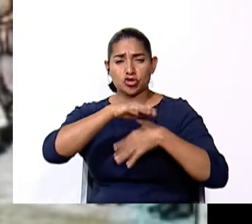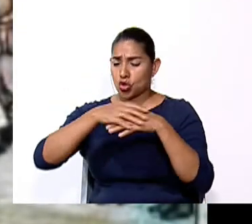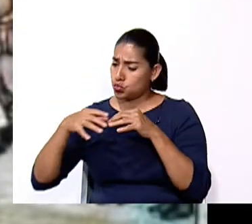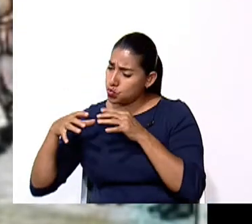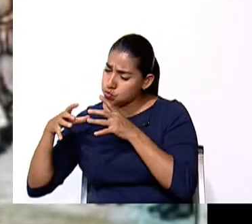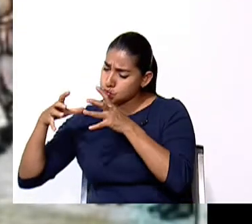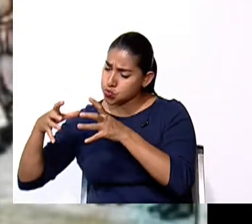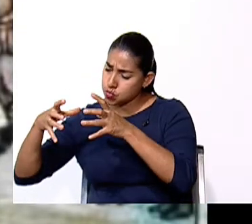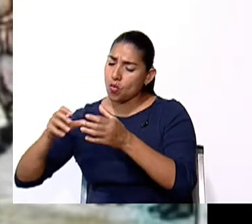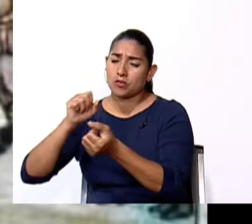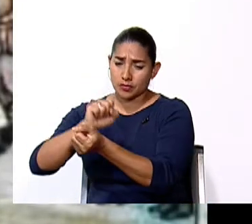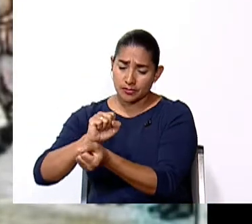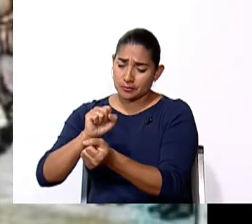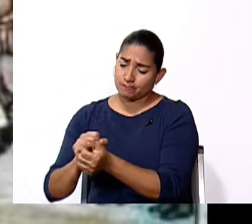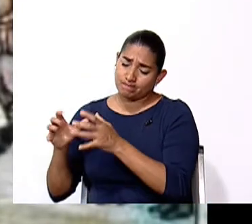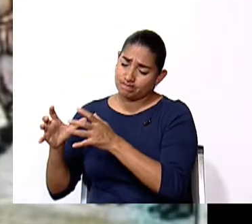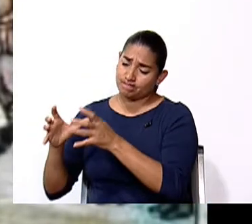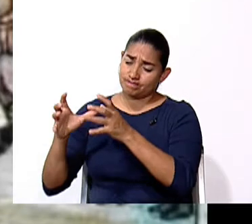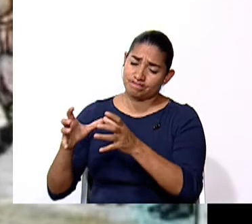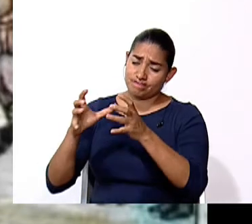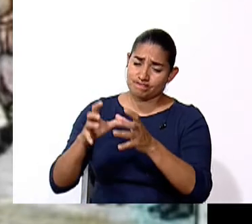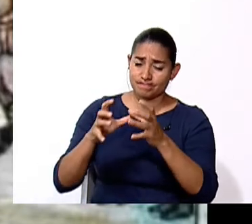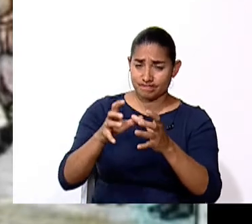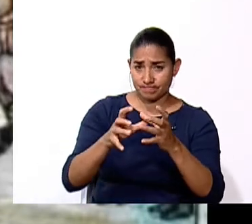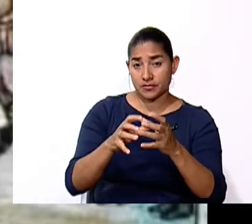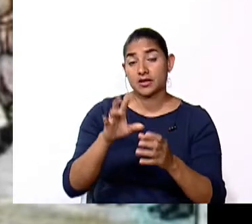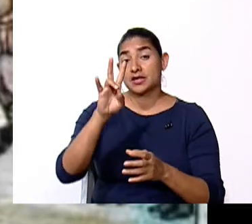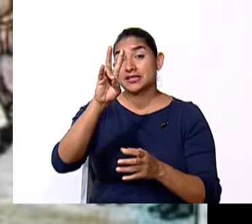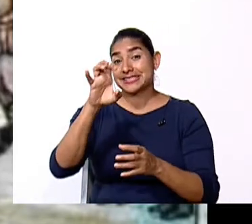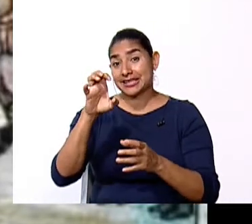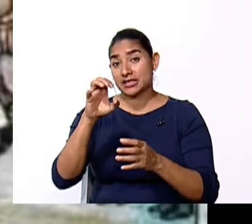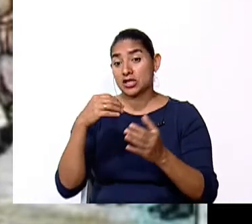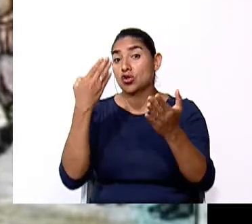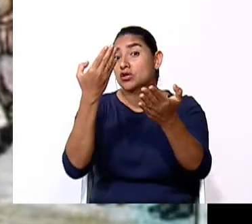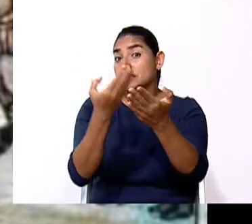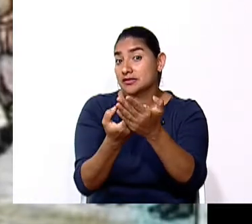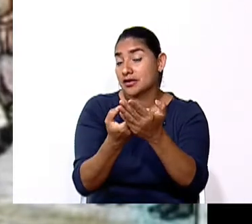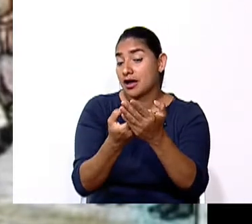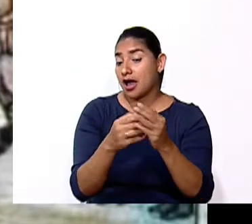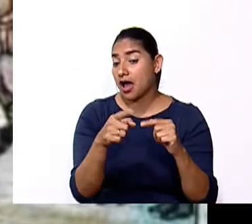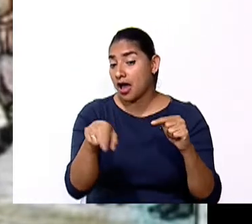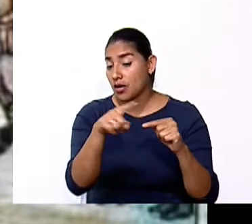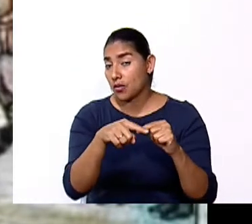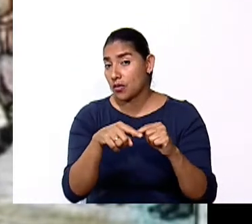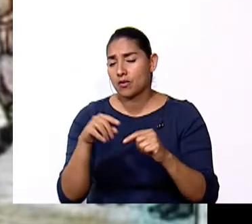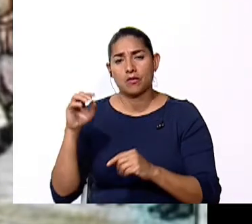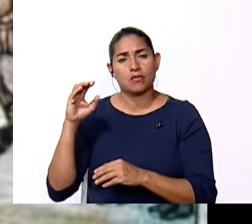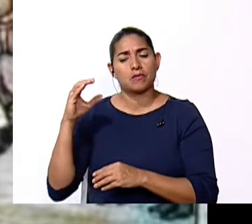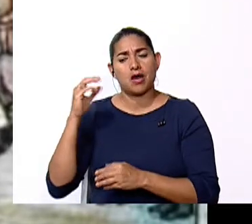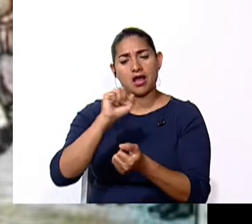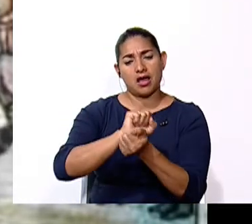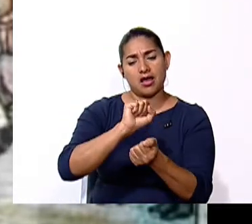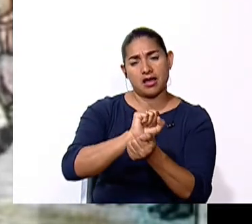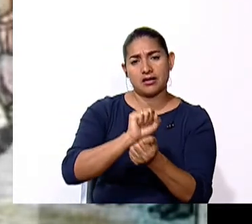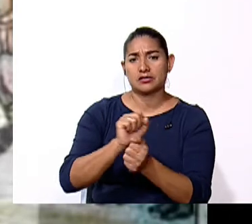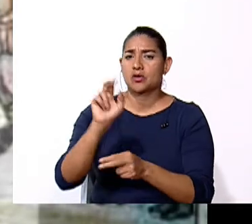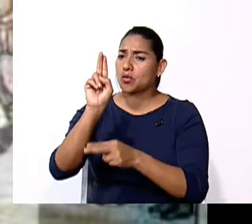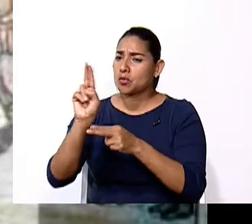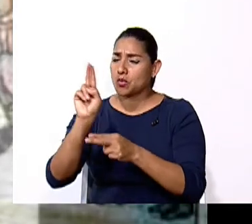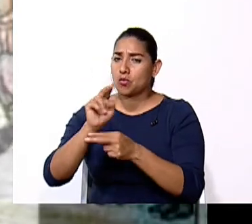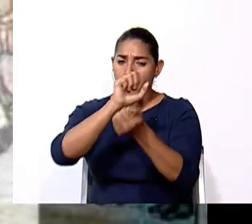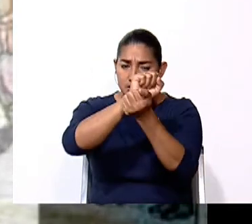más complicados, donde incluso ahí tenían luchas armadas. Él nos va a contar un poquito